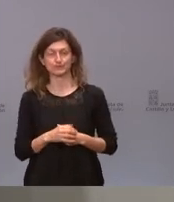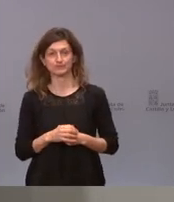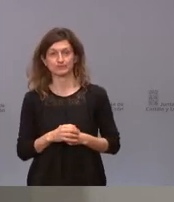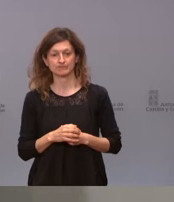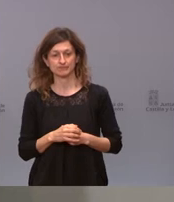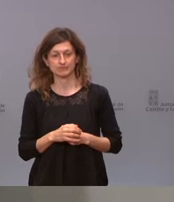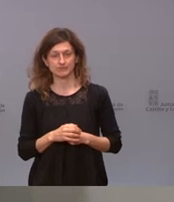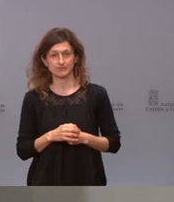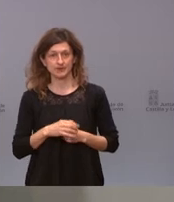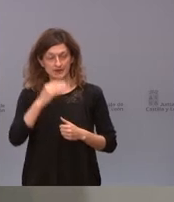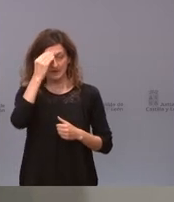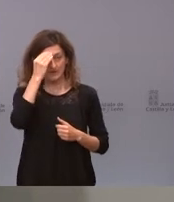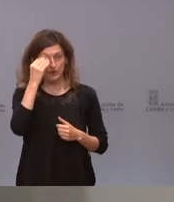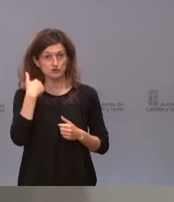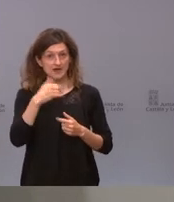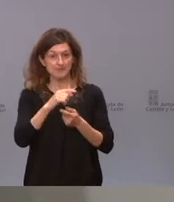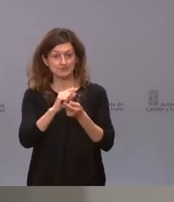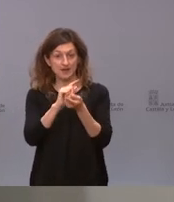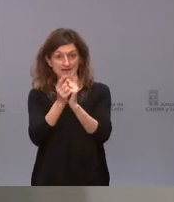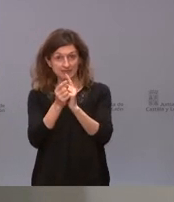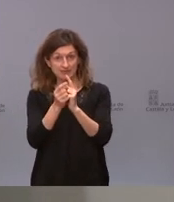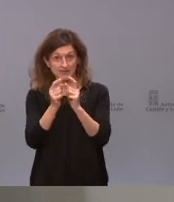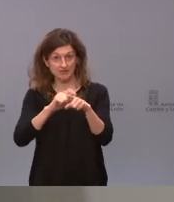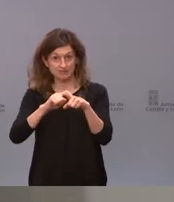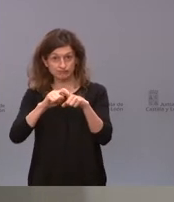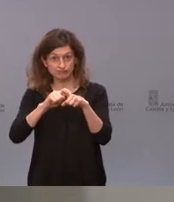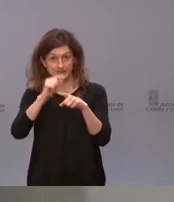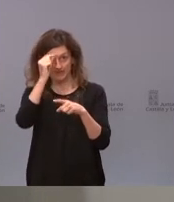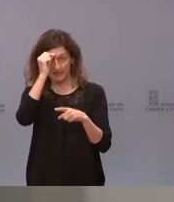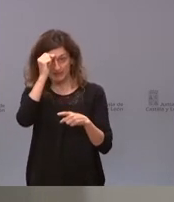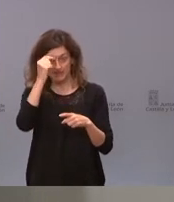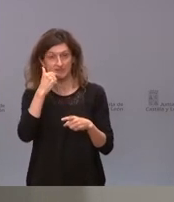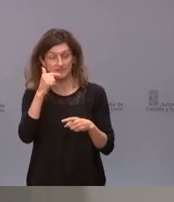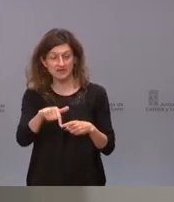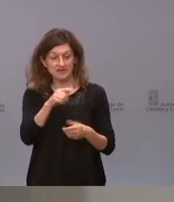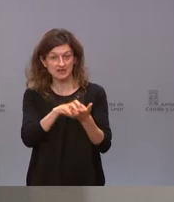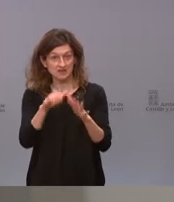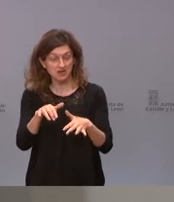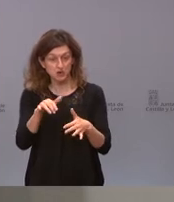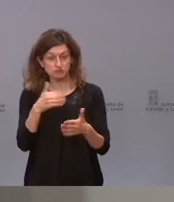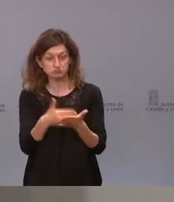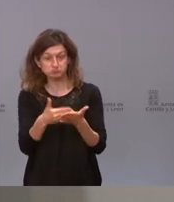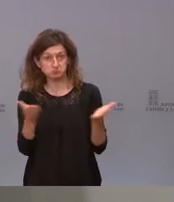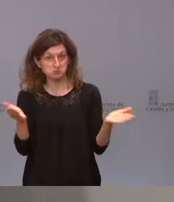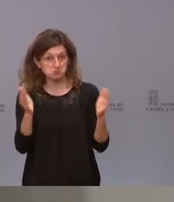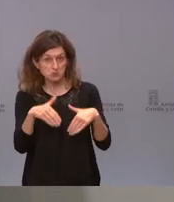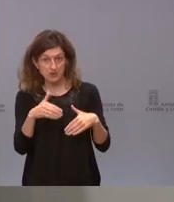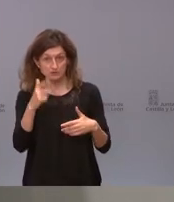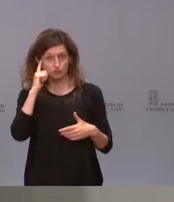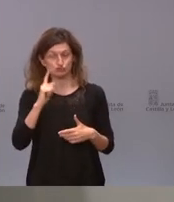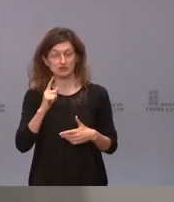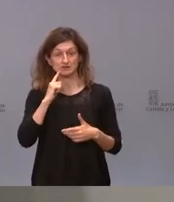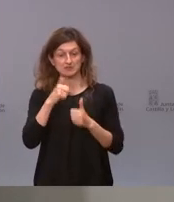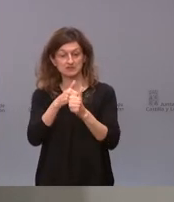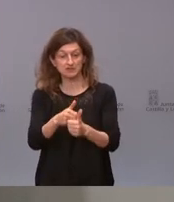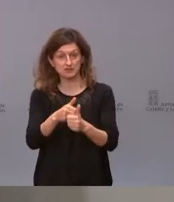contado cuando he hablado del tema la variante india ahora mismo no tenemos ninguna constancia que haya en castilla y león' y que hay a nadie que esté en seguimiento epidemiológico